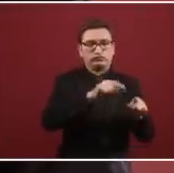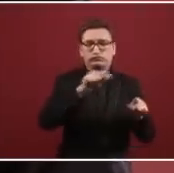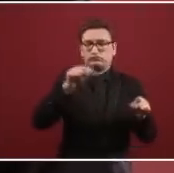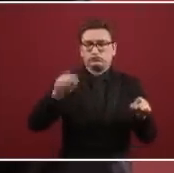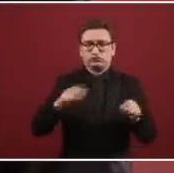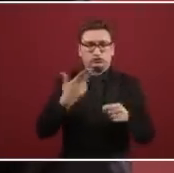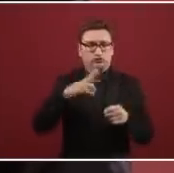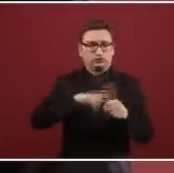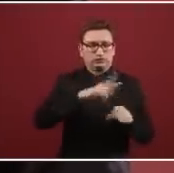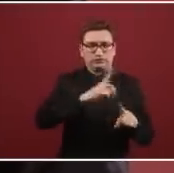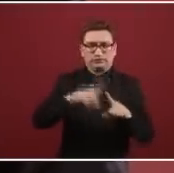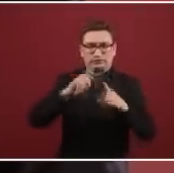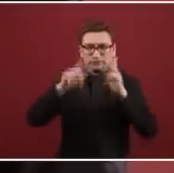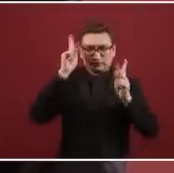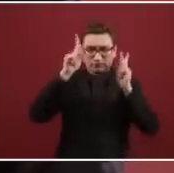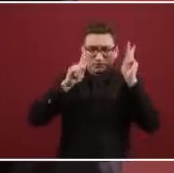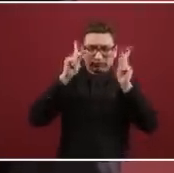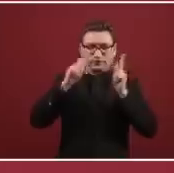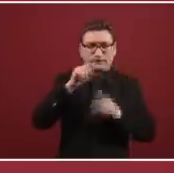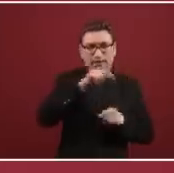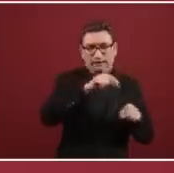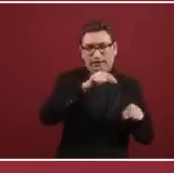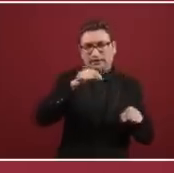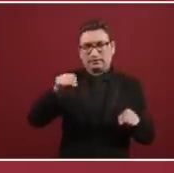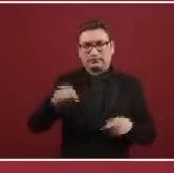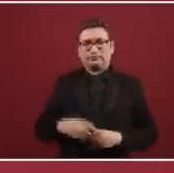estas unidades médicas,